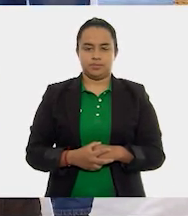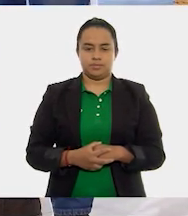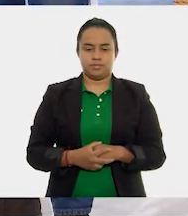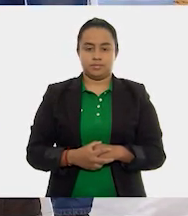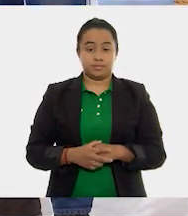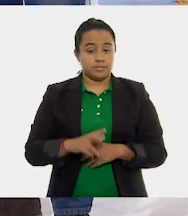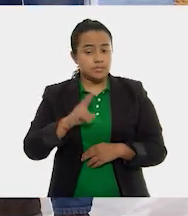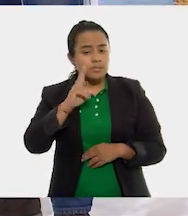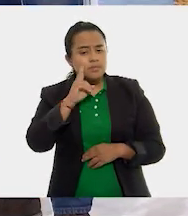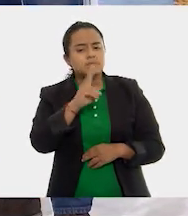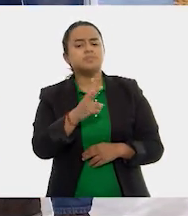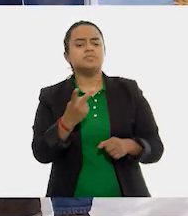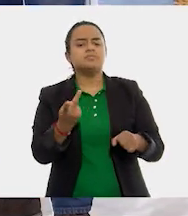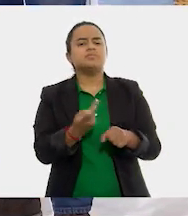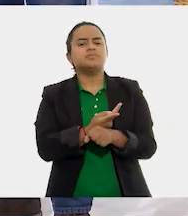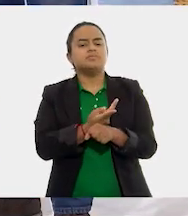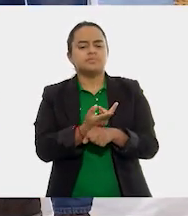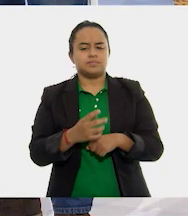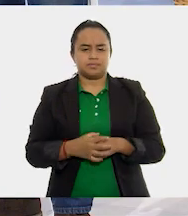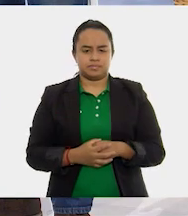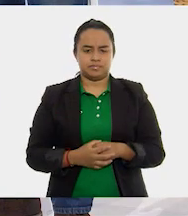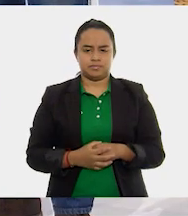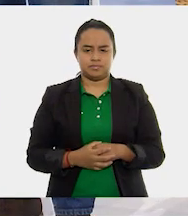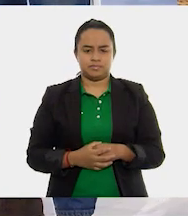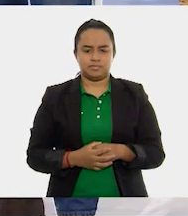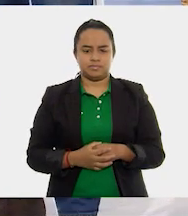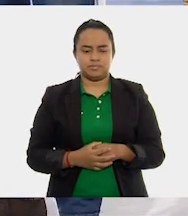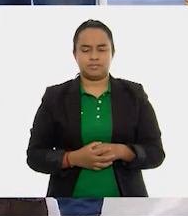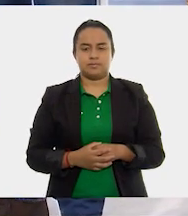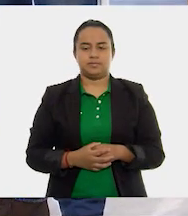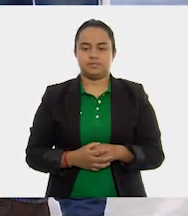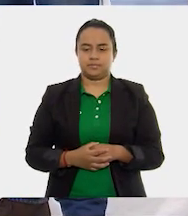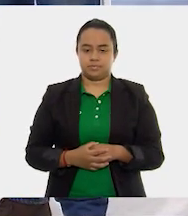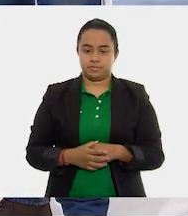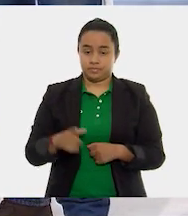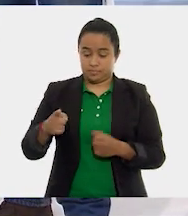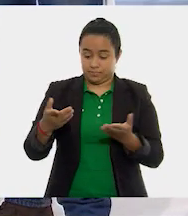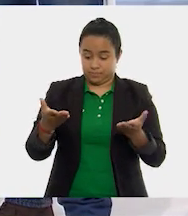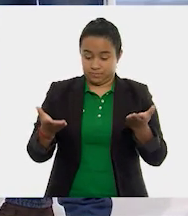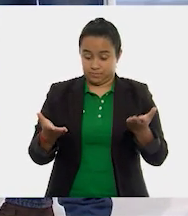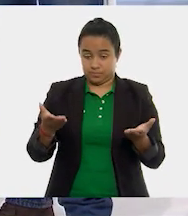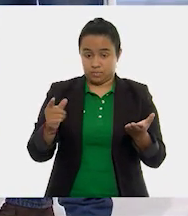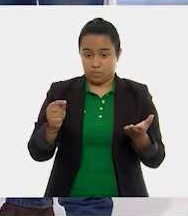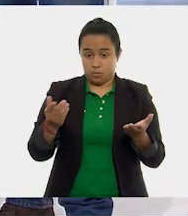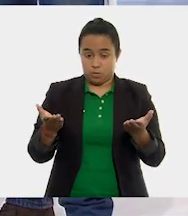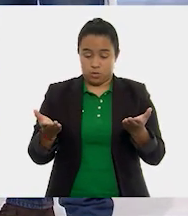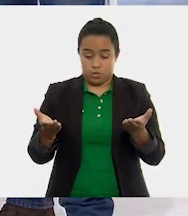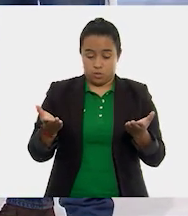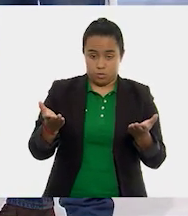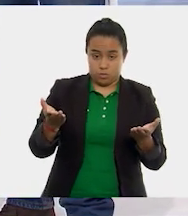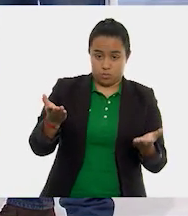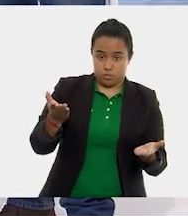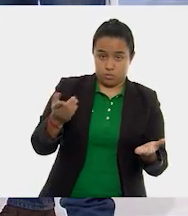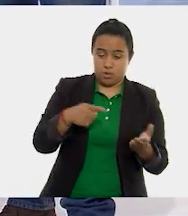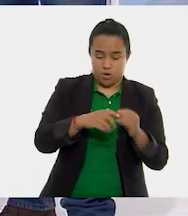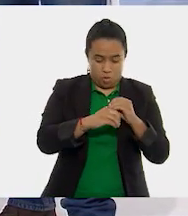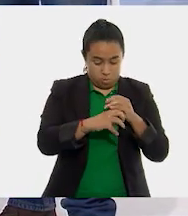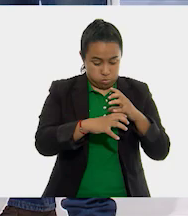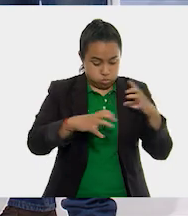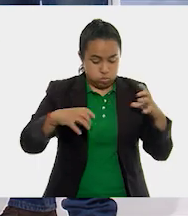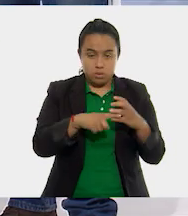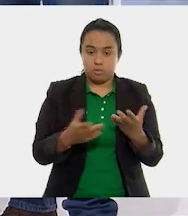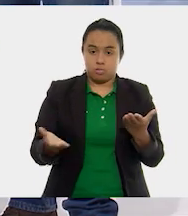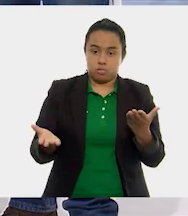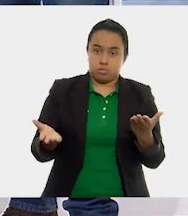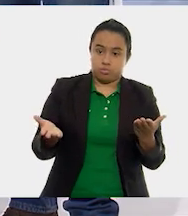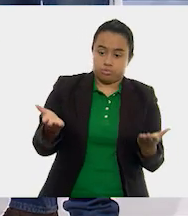¿Qué observamos? Órale. Pues la balanza se va hacia el lado donde está el globo inflado. Sí, o sea,